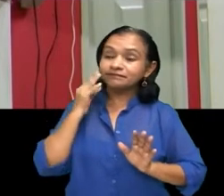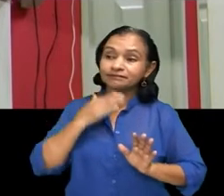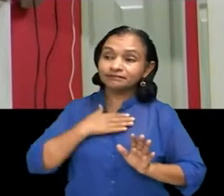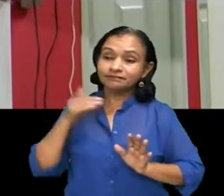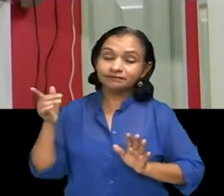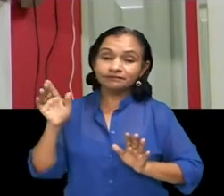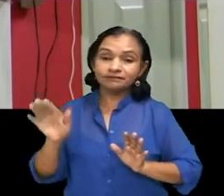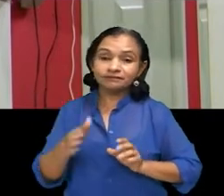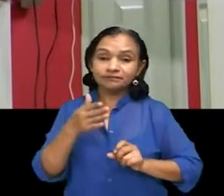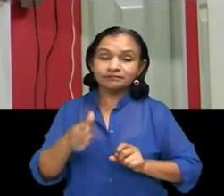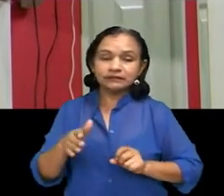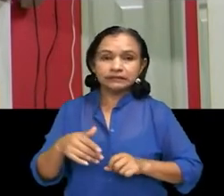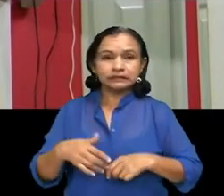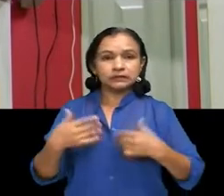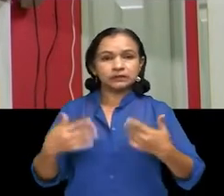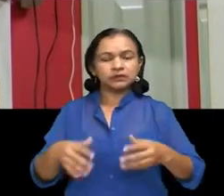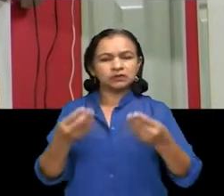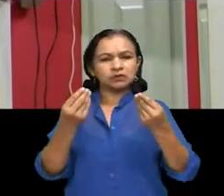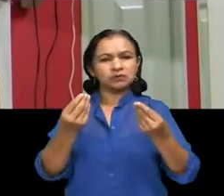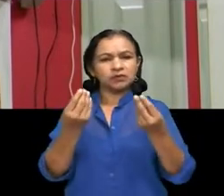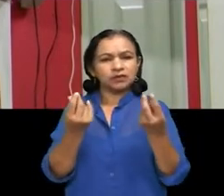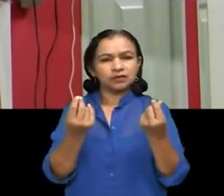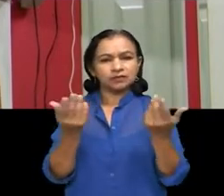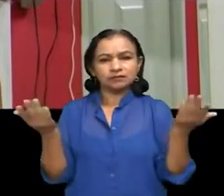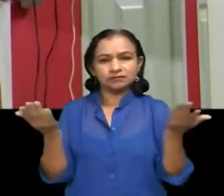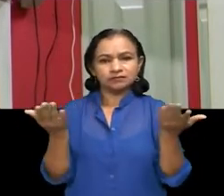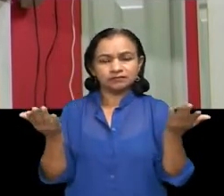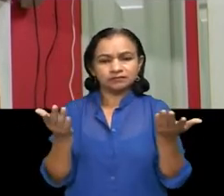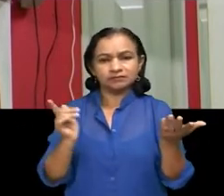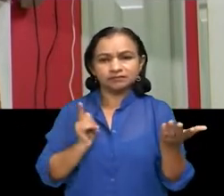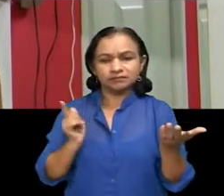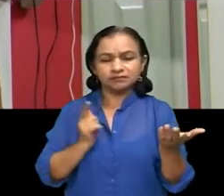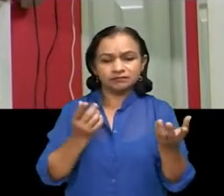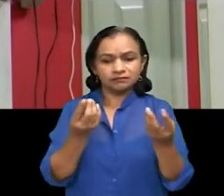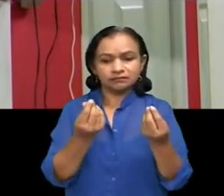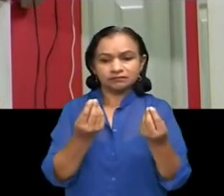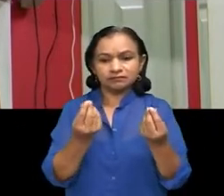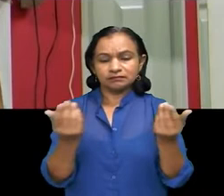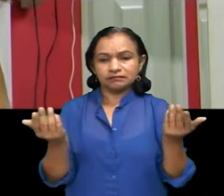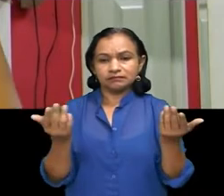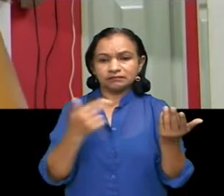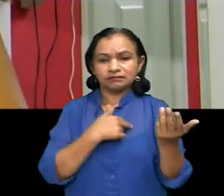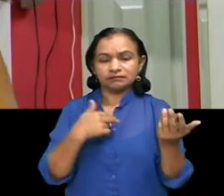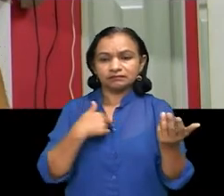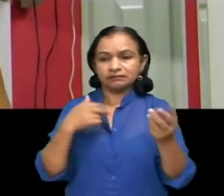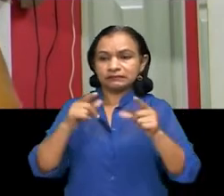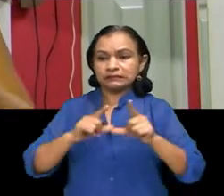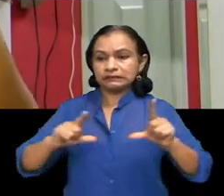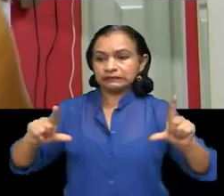pero vimos que era bastante dinero y no contábamos con tanto dinero para habilitar